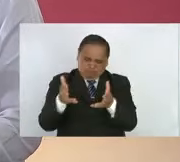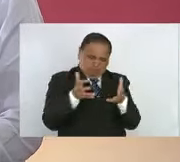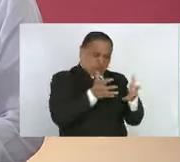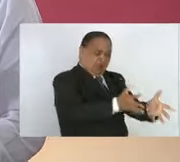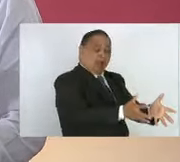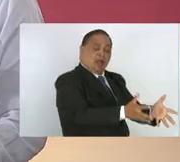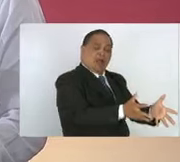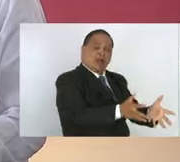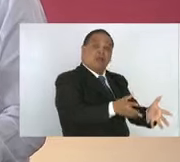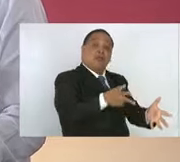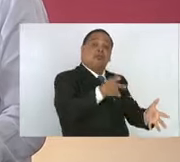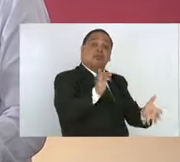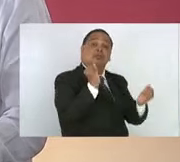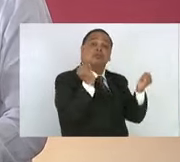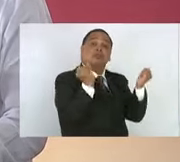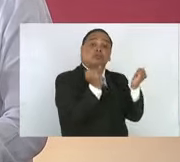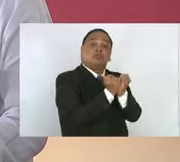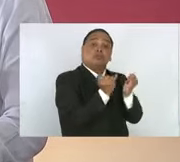pero también